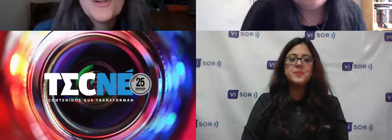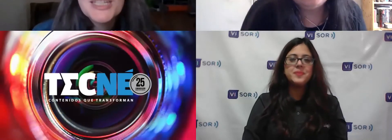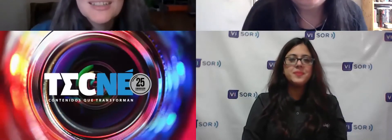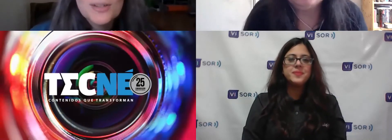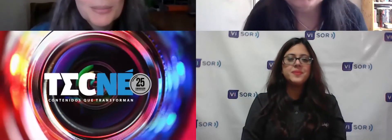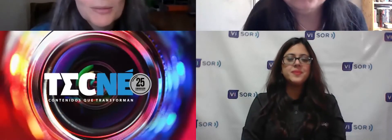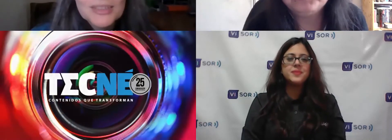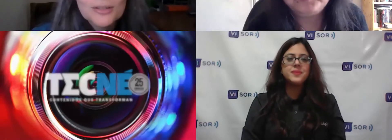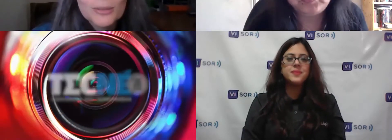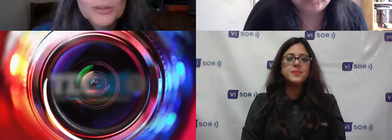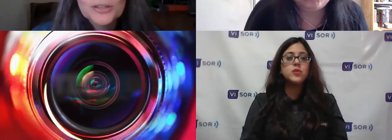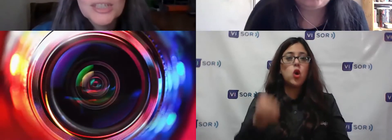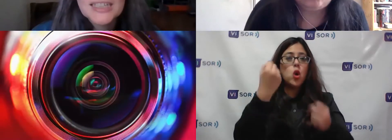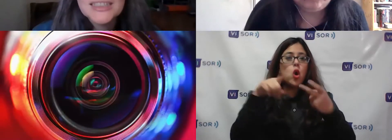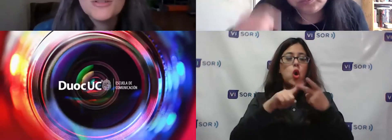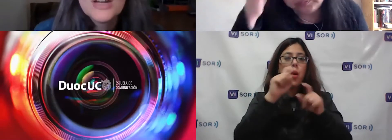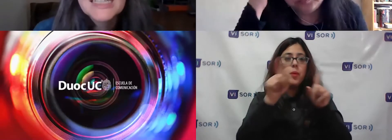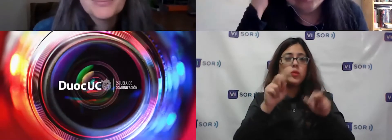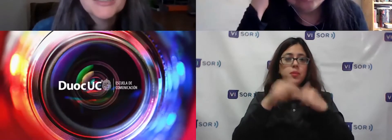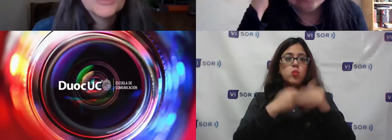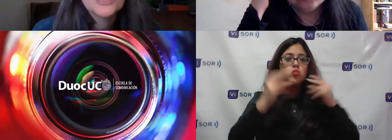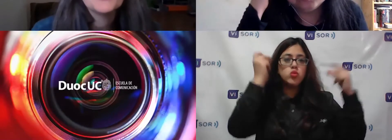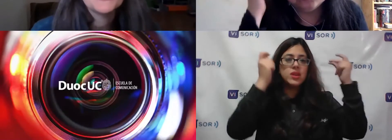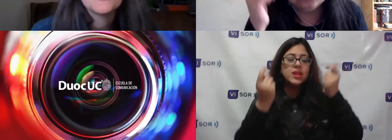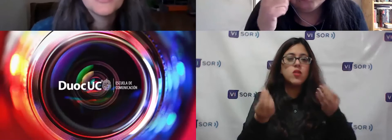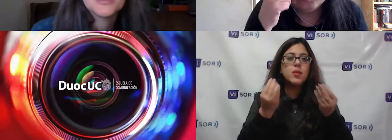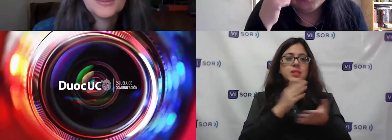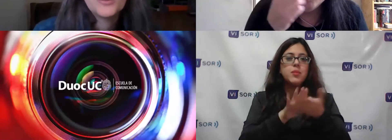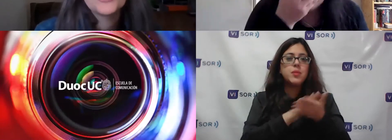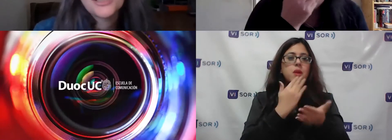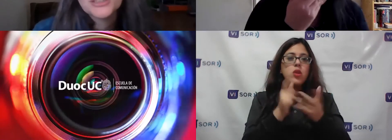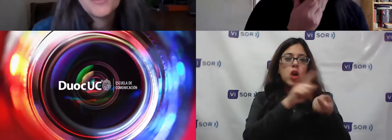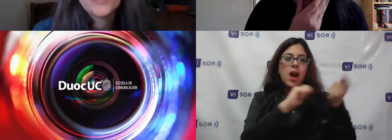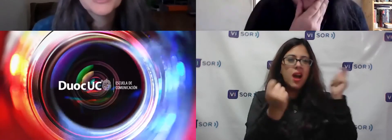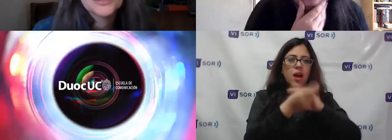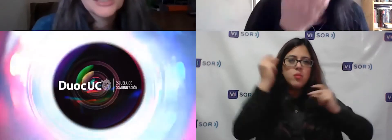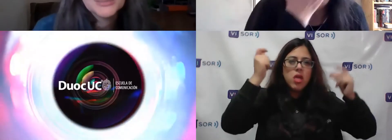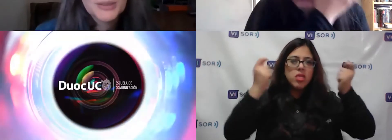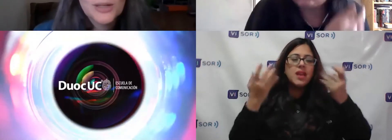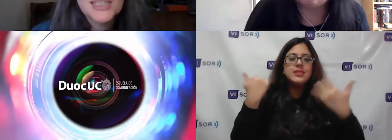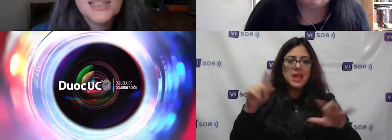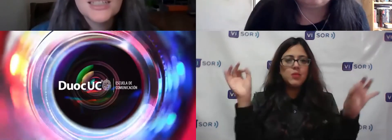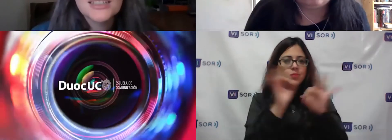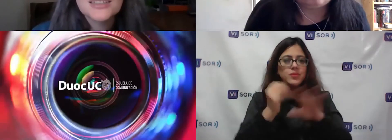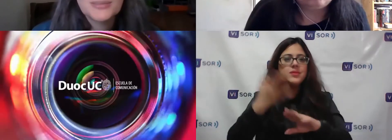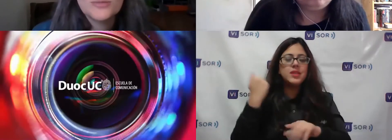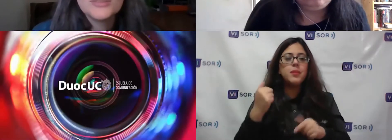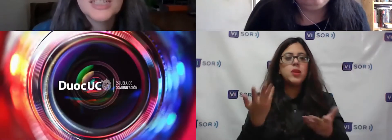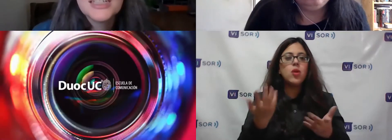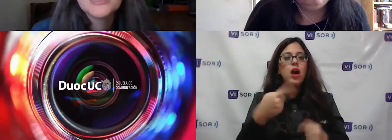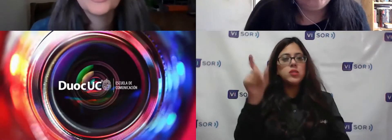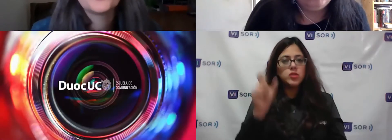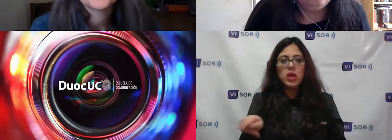oye otra pregunta sobre el proceso creativo qué pasa cuando cambia la idea un poco ya lo estábamos conversando antes pero hay alguien que hace esa pregunta